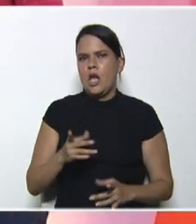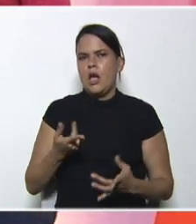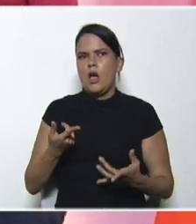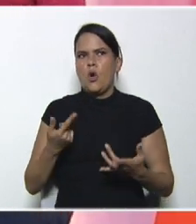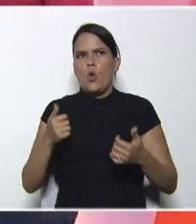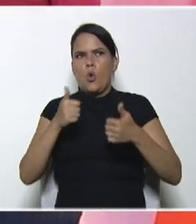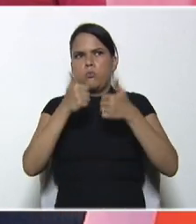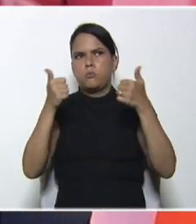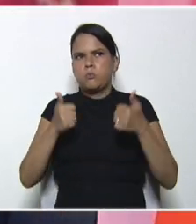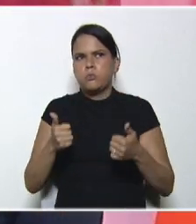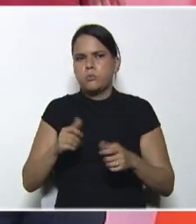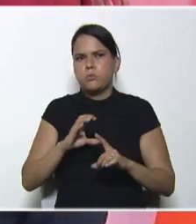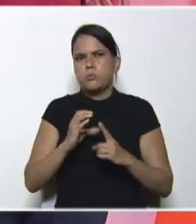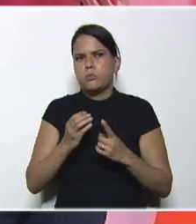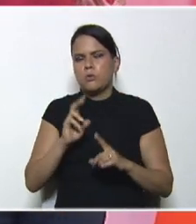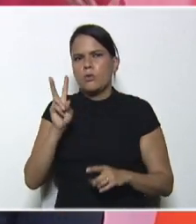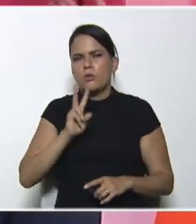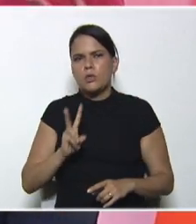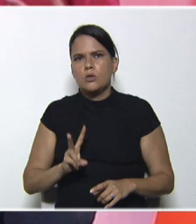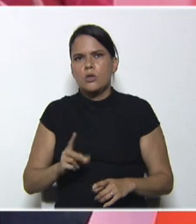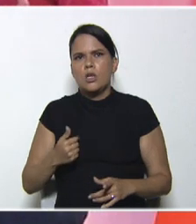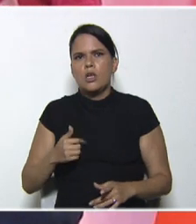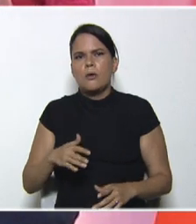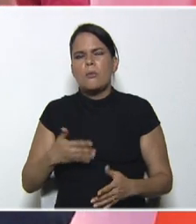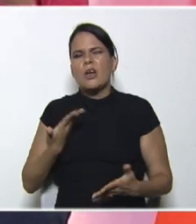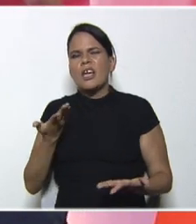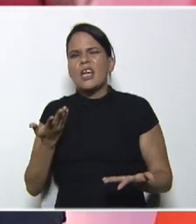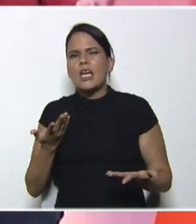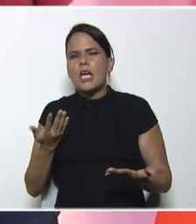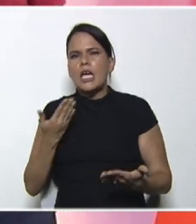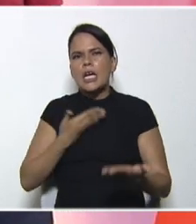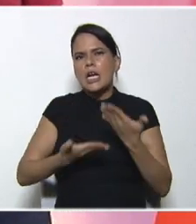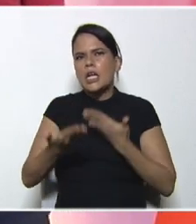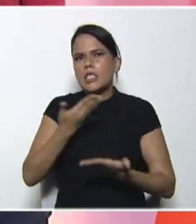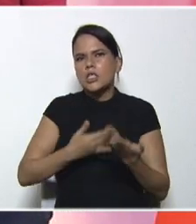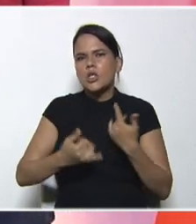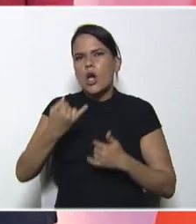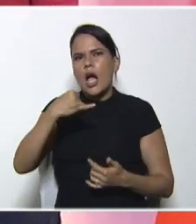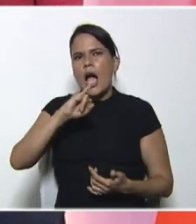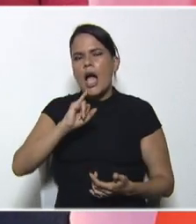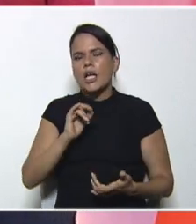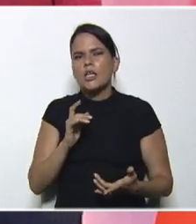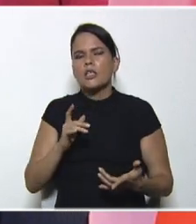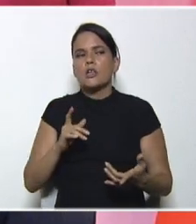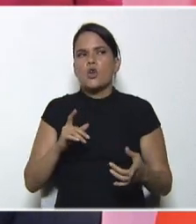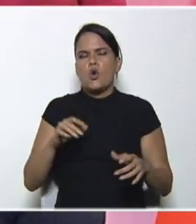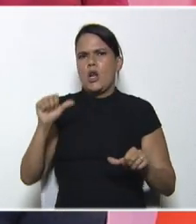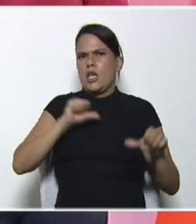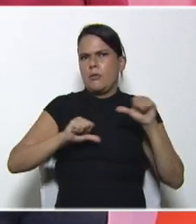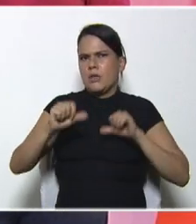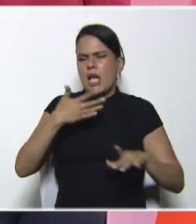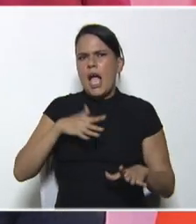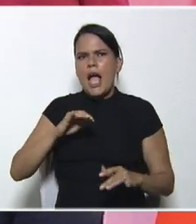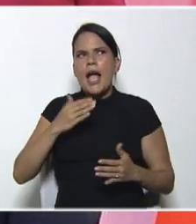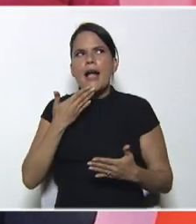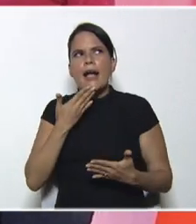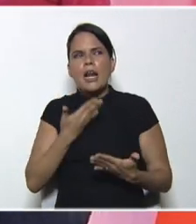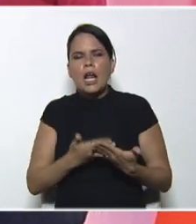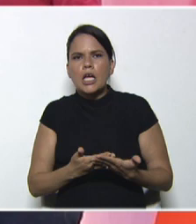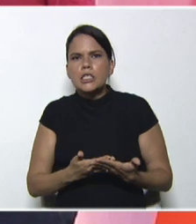química. Gracias a nuestra diversidad cultural, contamos con